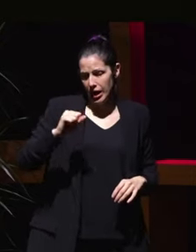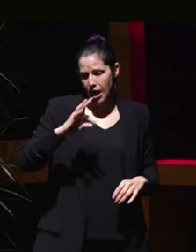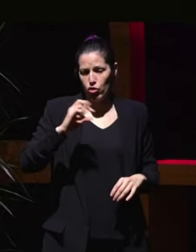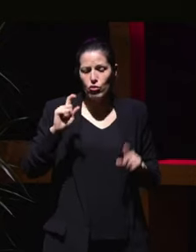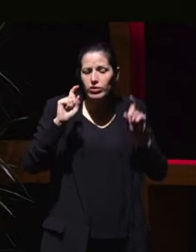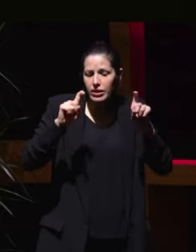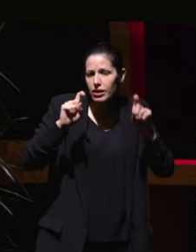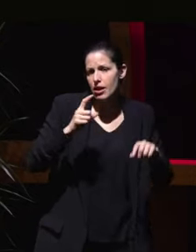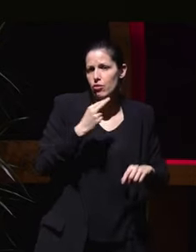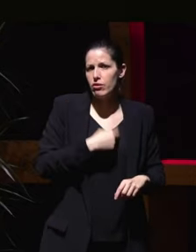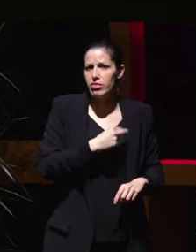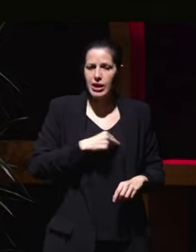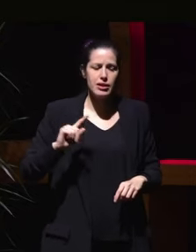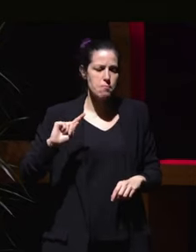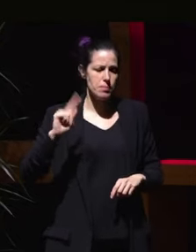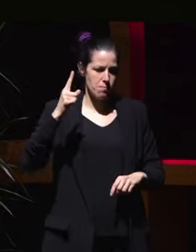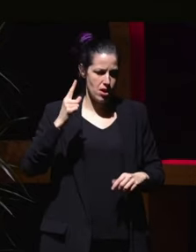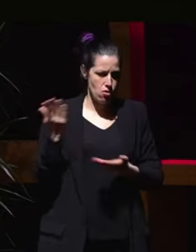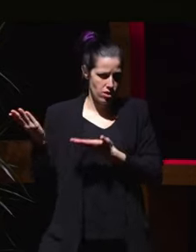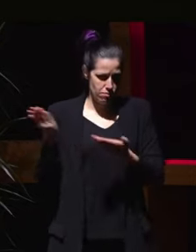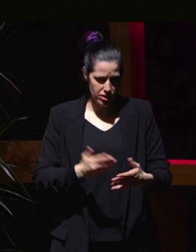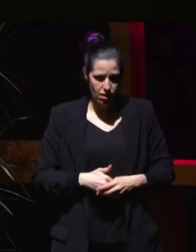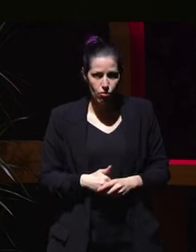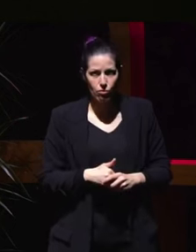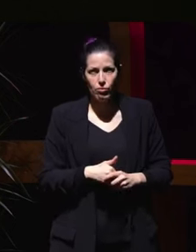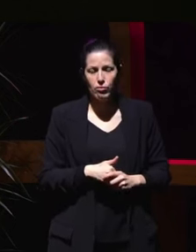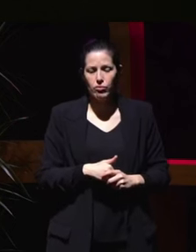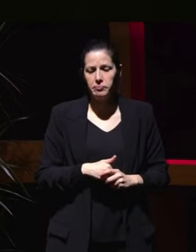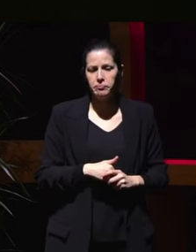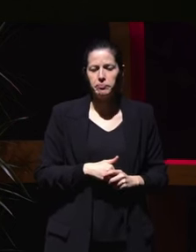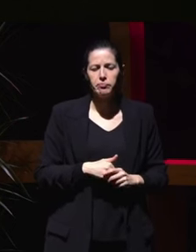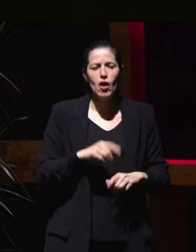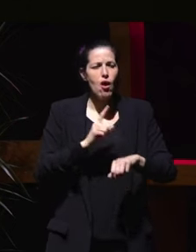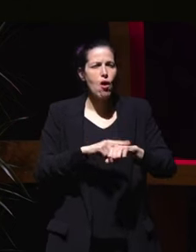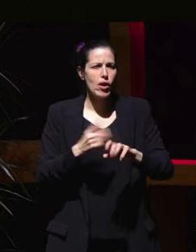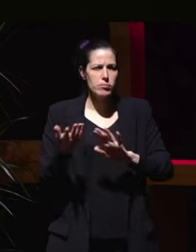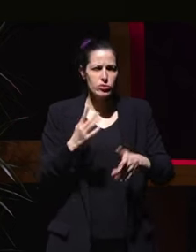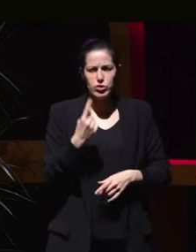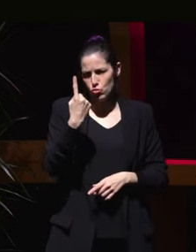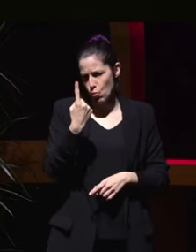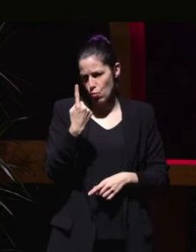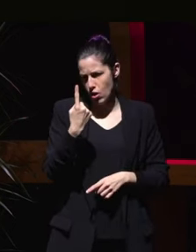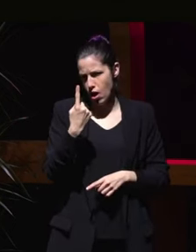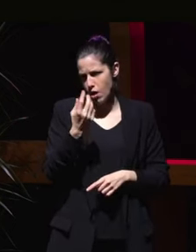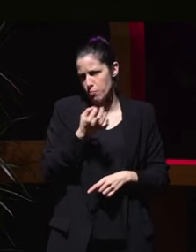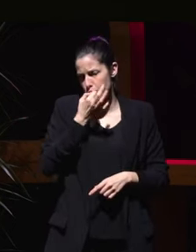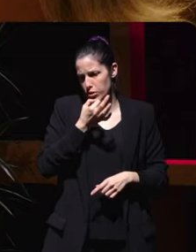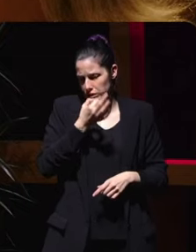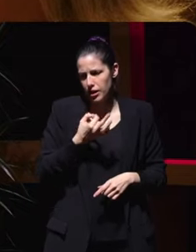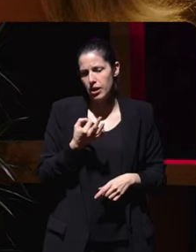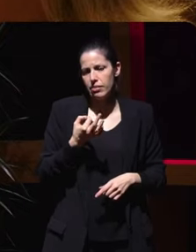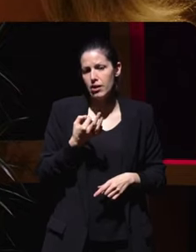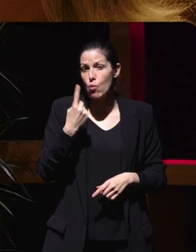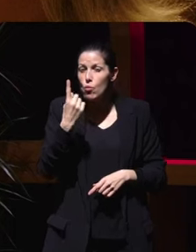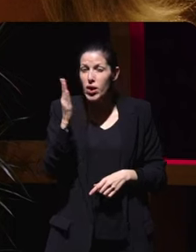Celta. A punto o programa, arrancaba creo que a 1 do mediodía. Pois era 1 menos 5 e Fernando Vázquez